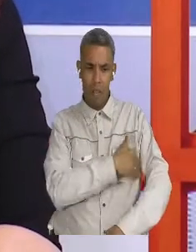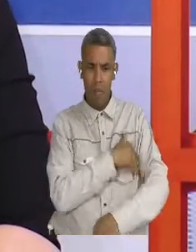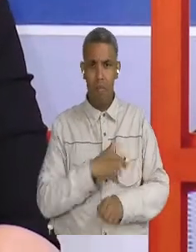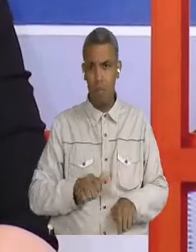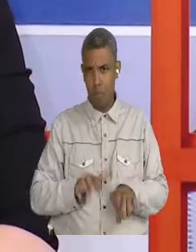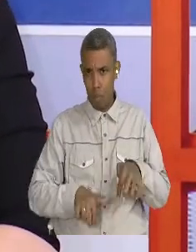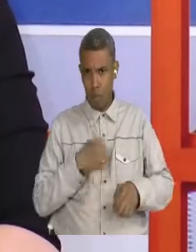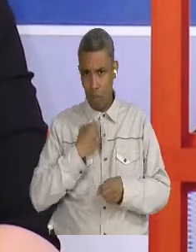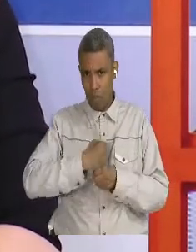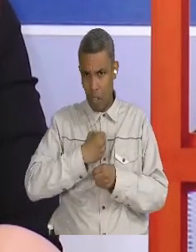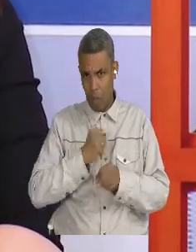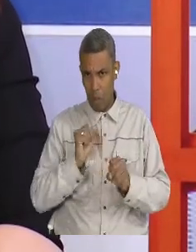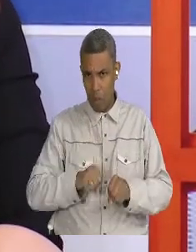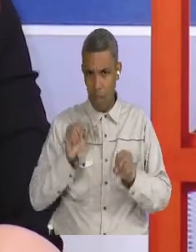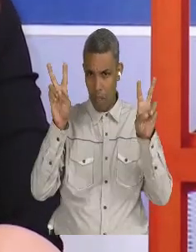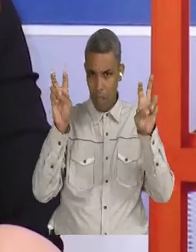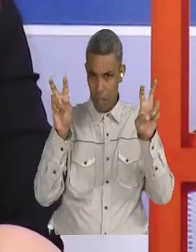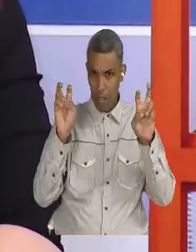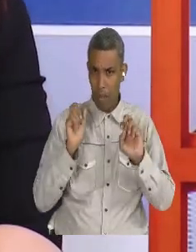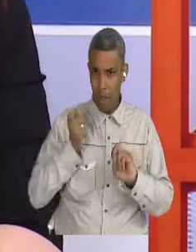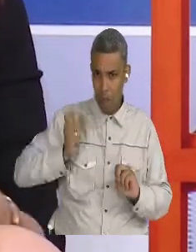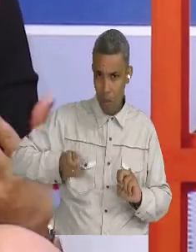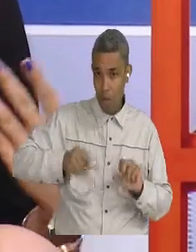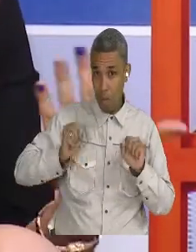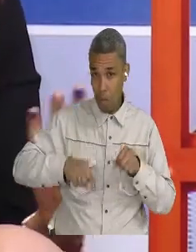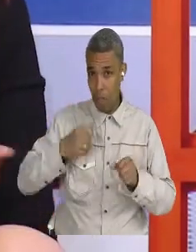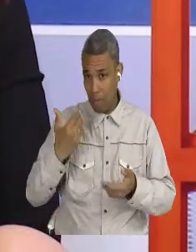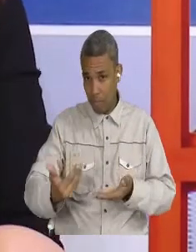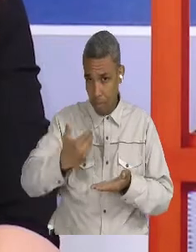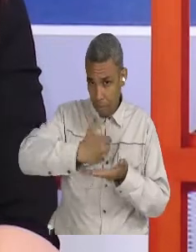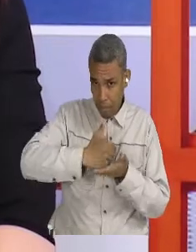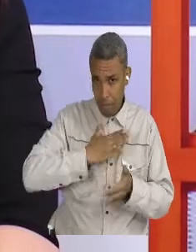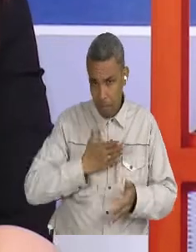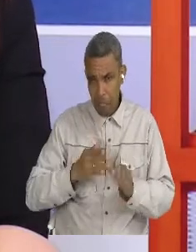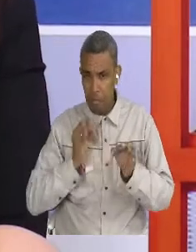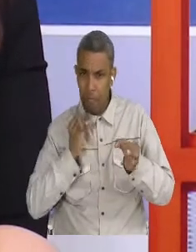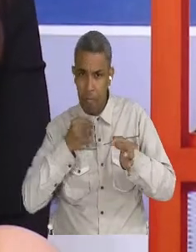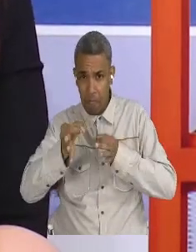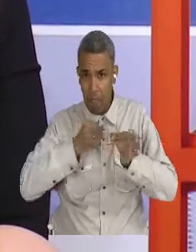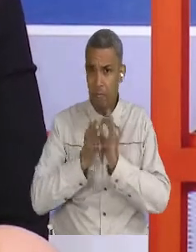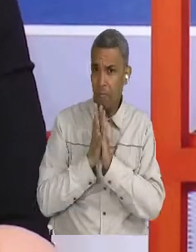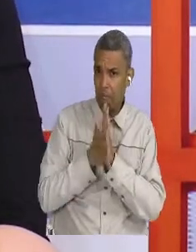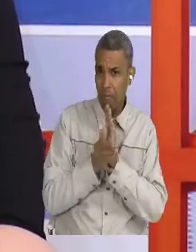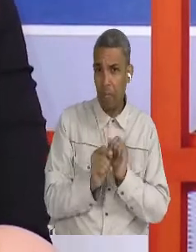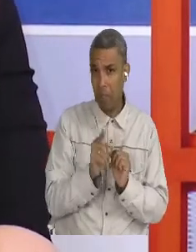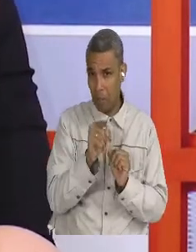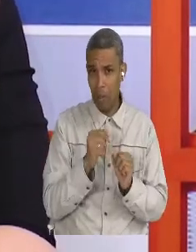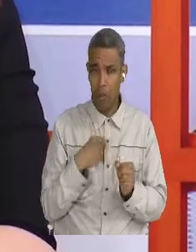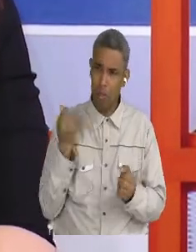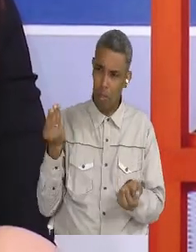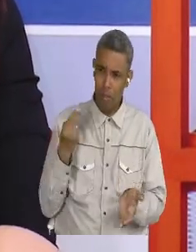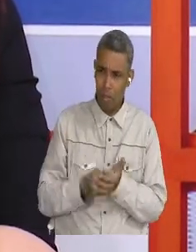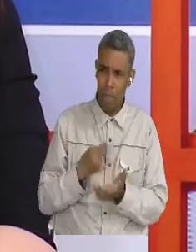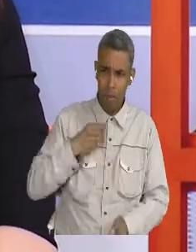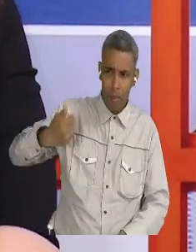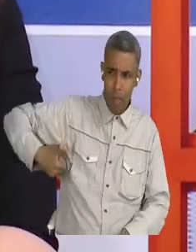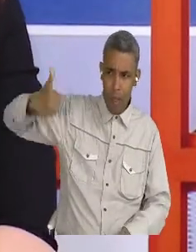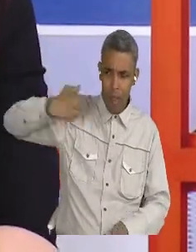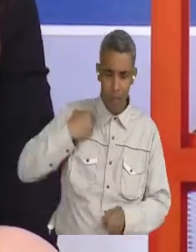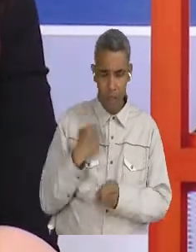que acuda a esta entidad, esto para que allá lo guíen y le ayuden, para que citen al empleador y trate de llegar a algún acuerdo con